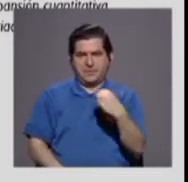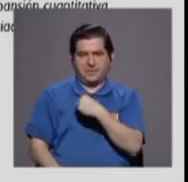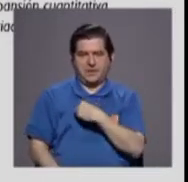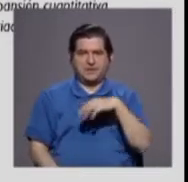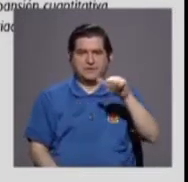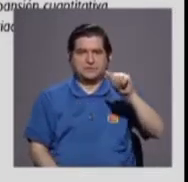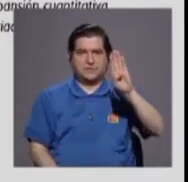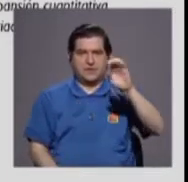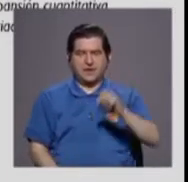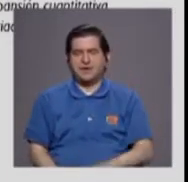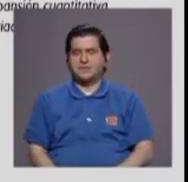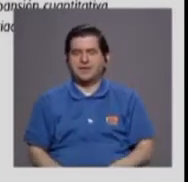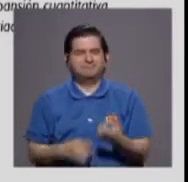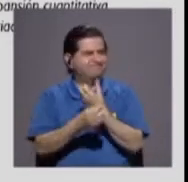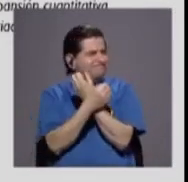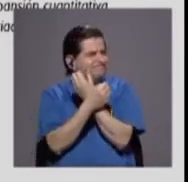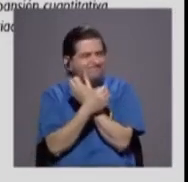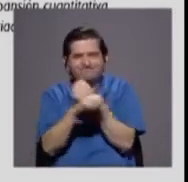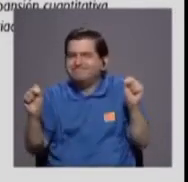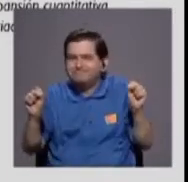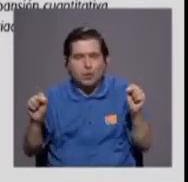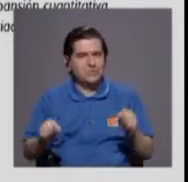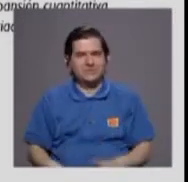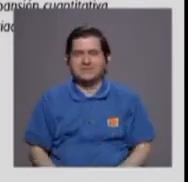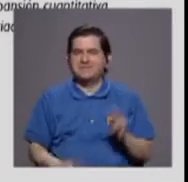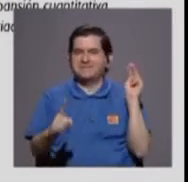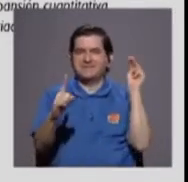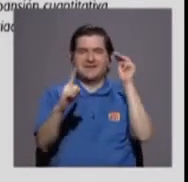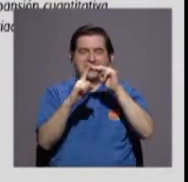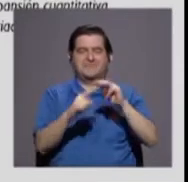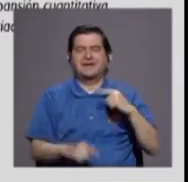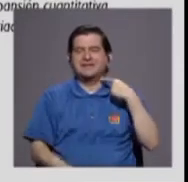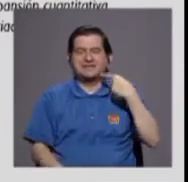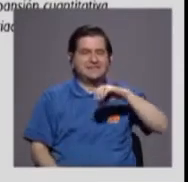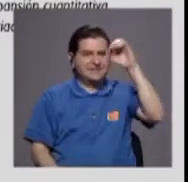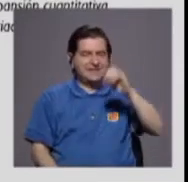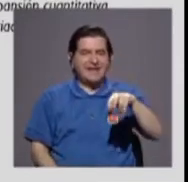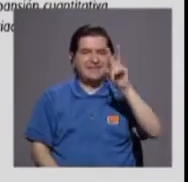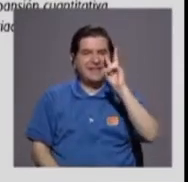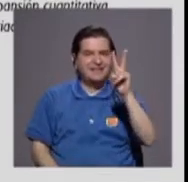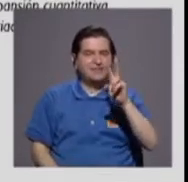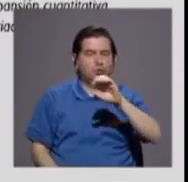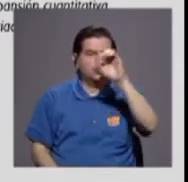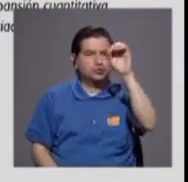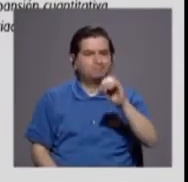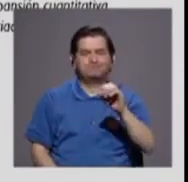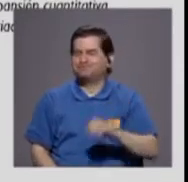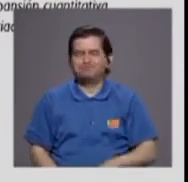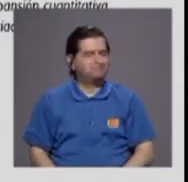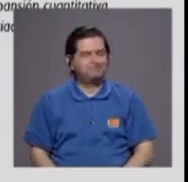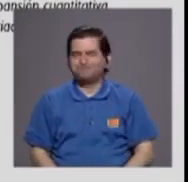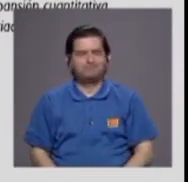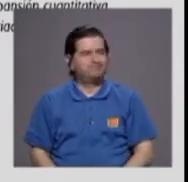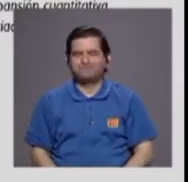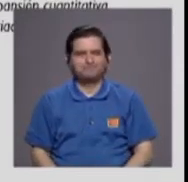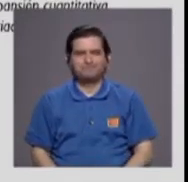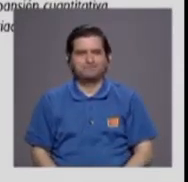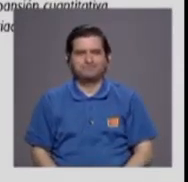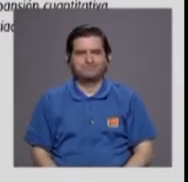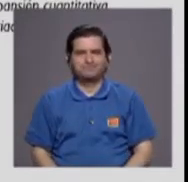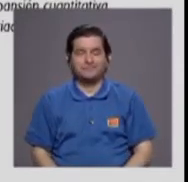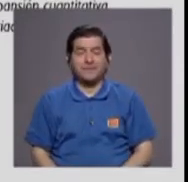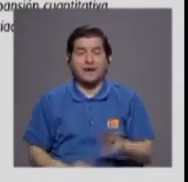la imposibilidad de lograr la meta inflacionaria de 2%. Y en